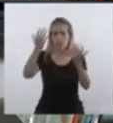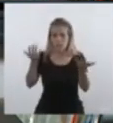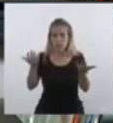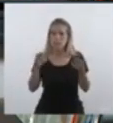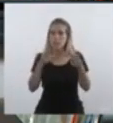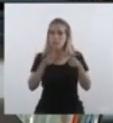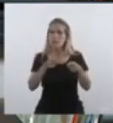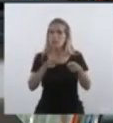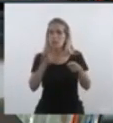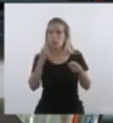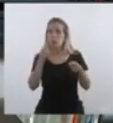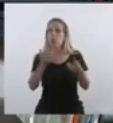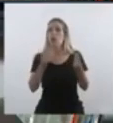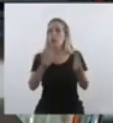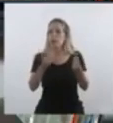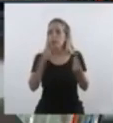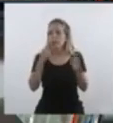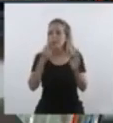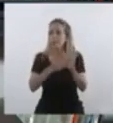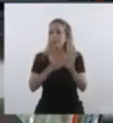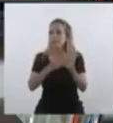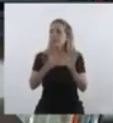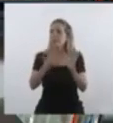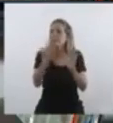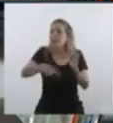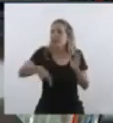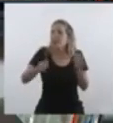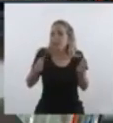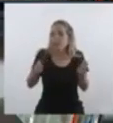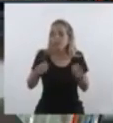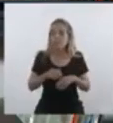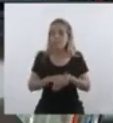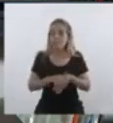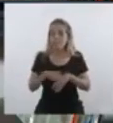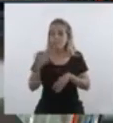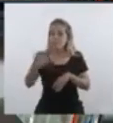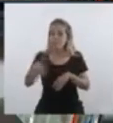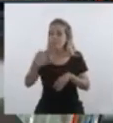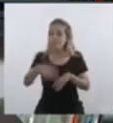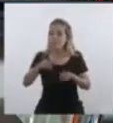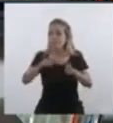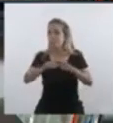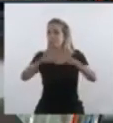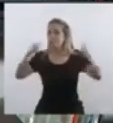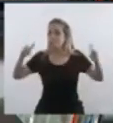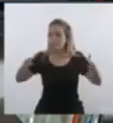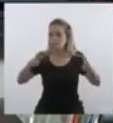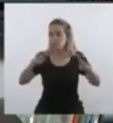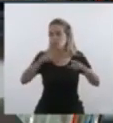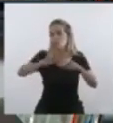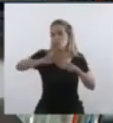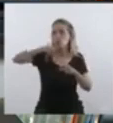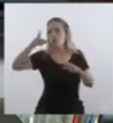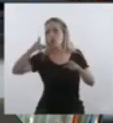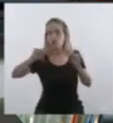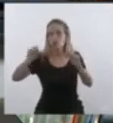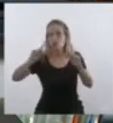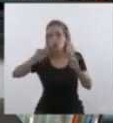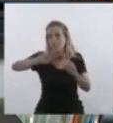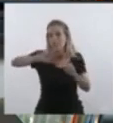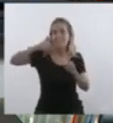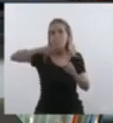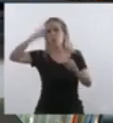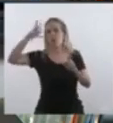nos está indicando es que hemos multiplicado más que por 2 la cantidad